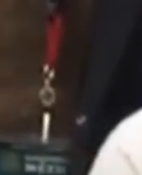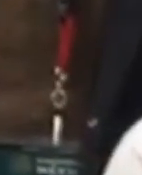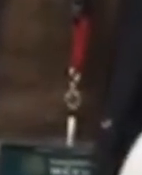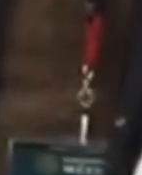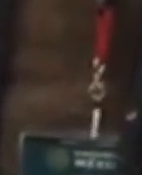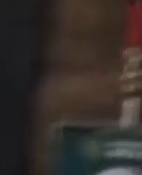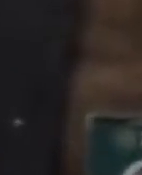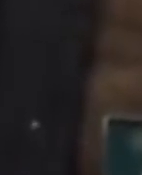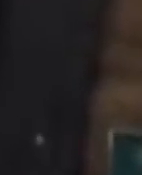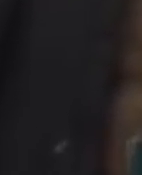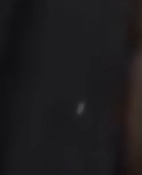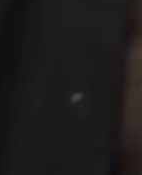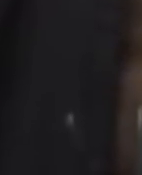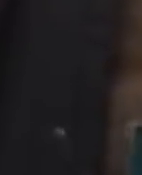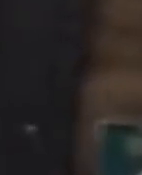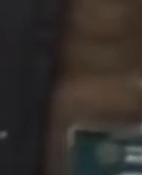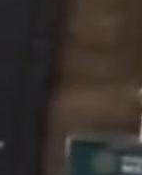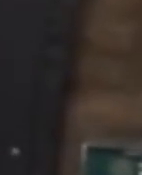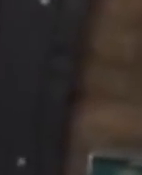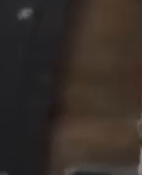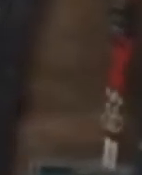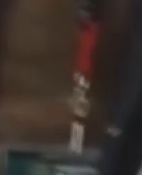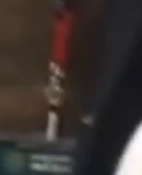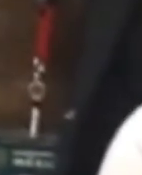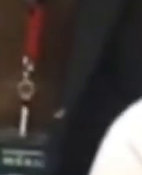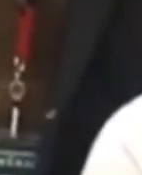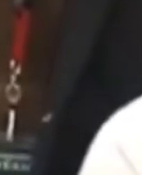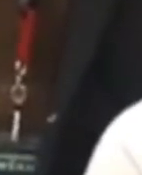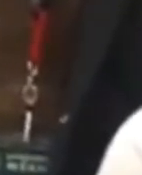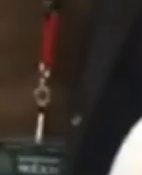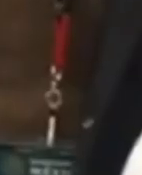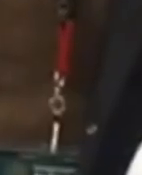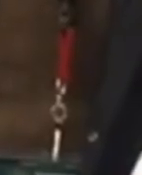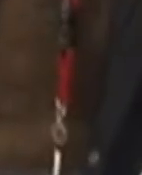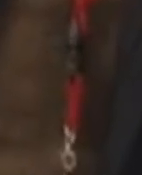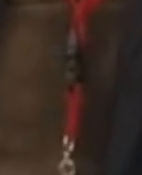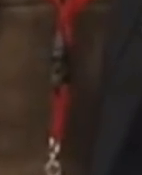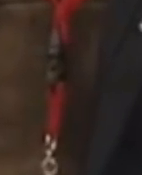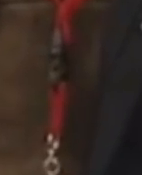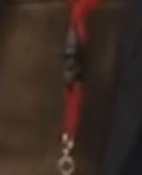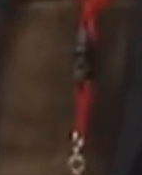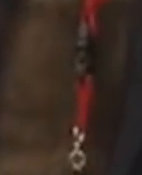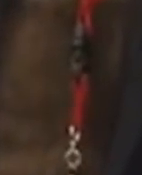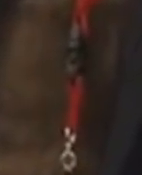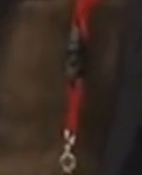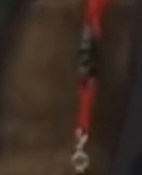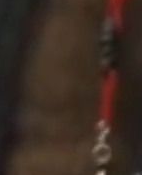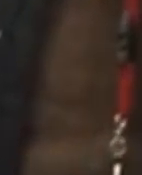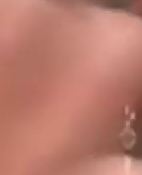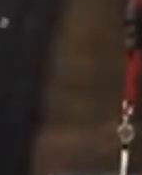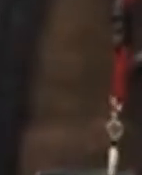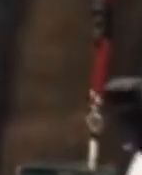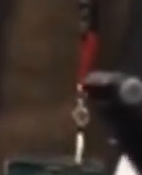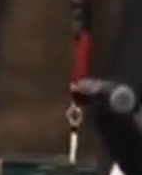meterse a proteger? Bueno, en este caso era Margarita Zavala y su familia, era la esposa del Pero no